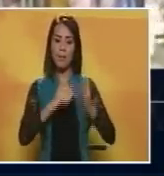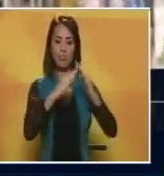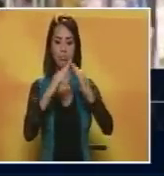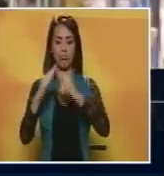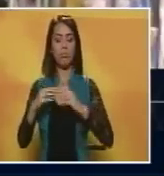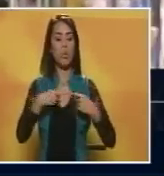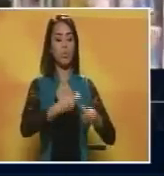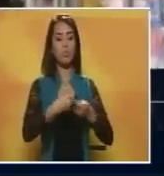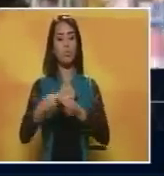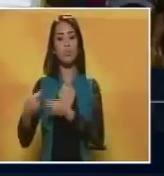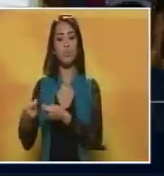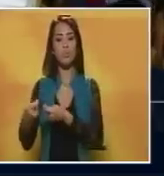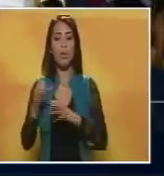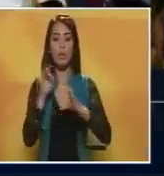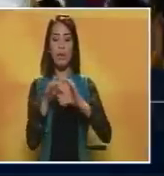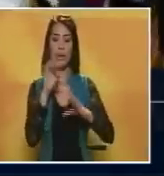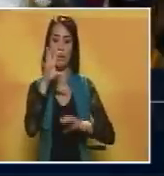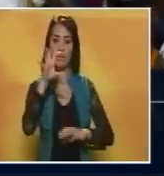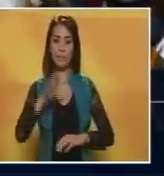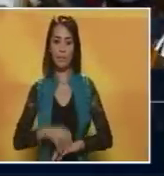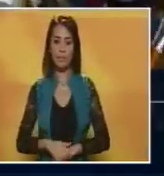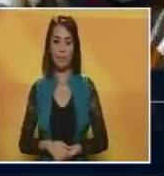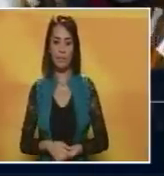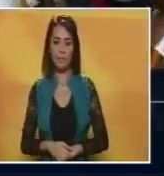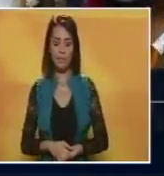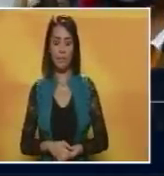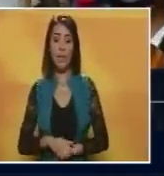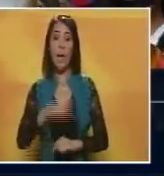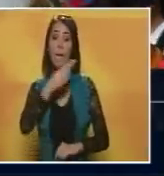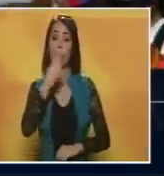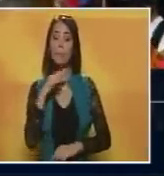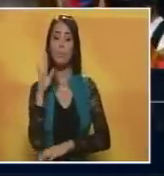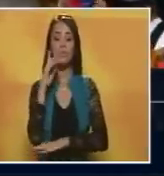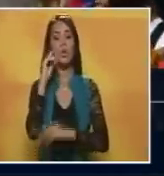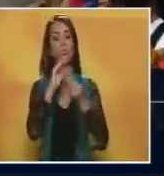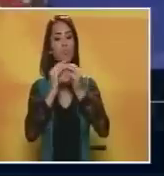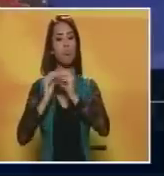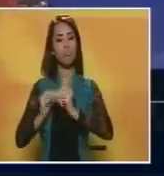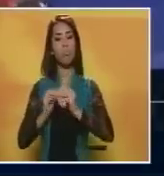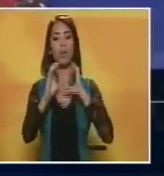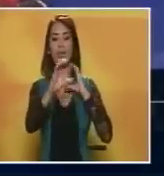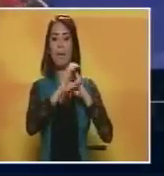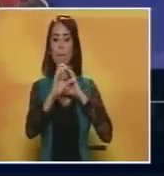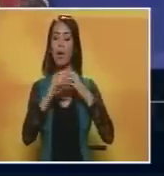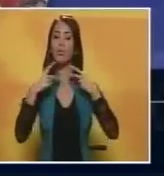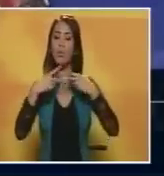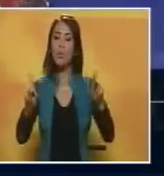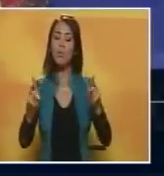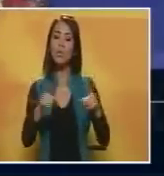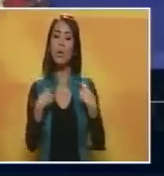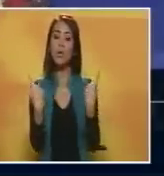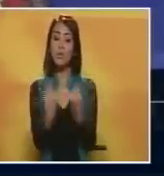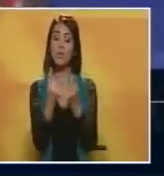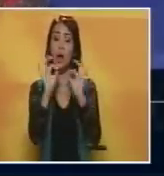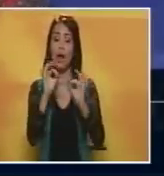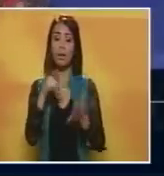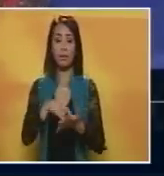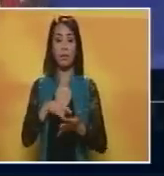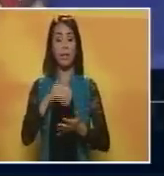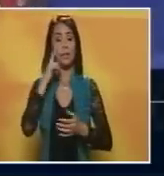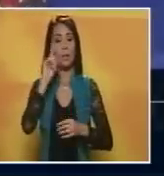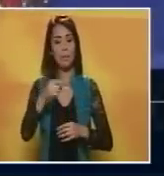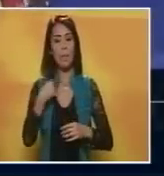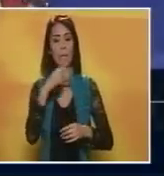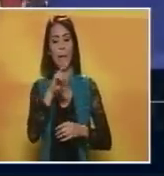serán entregadas a través del carné de la patria prometió un plan de recuperación del transporte público del estado y aprobó 20